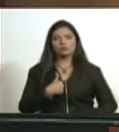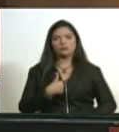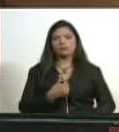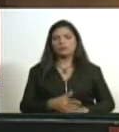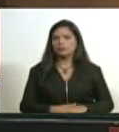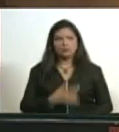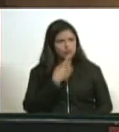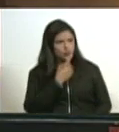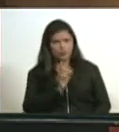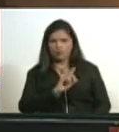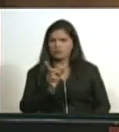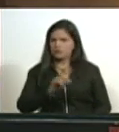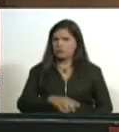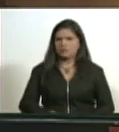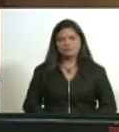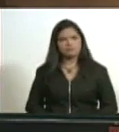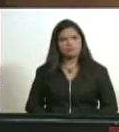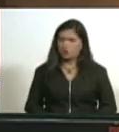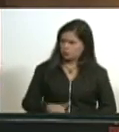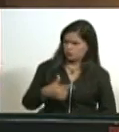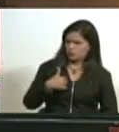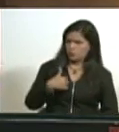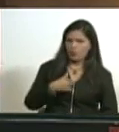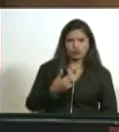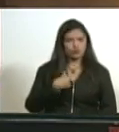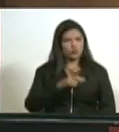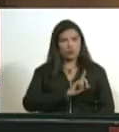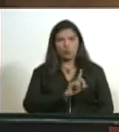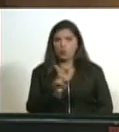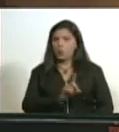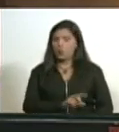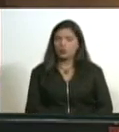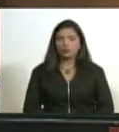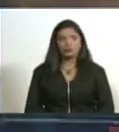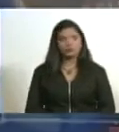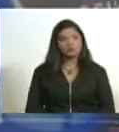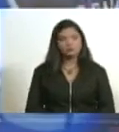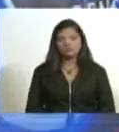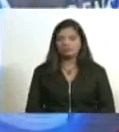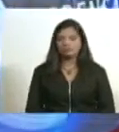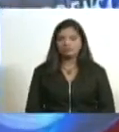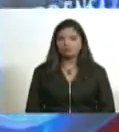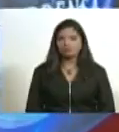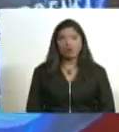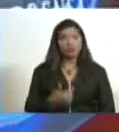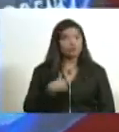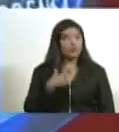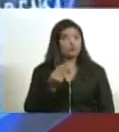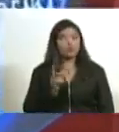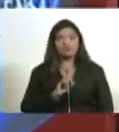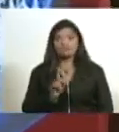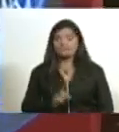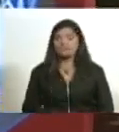yo no dije eso, yo no fui. El yo no fui, pues.